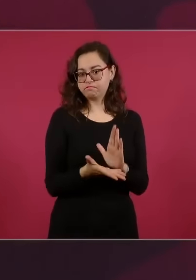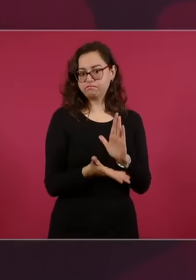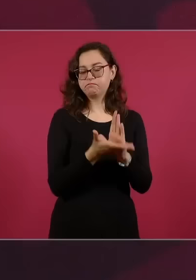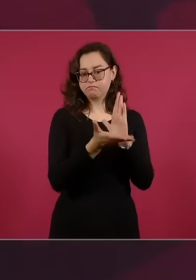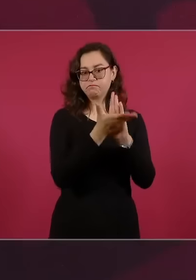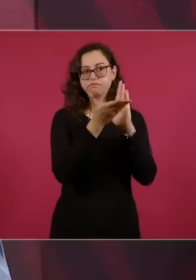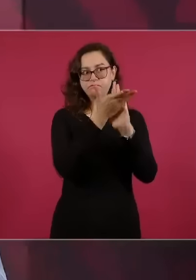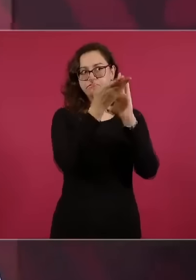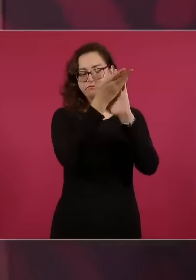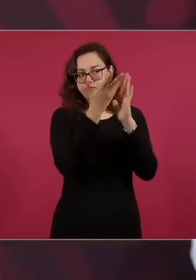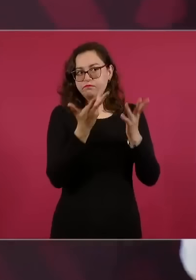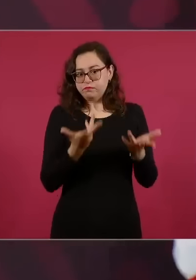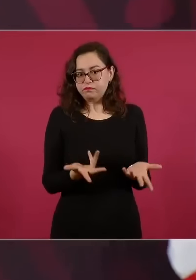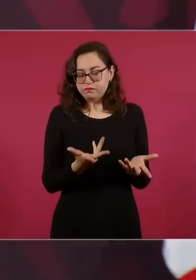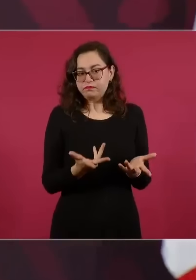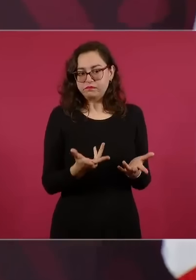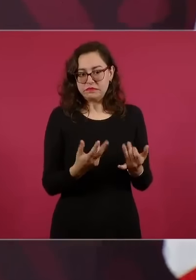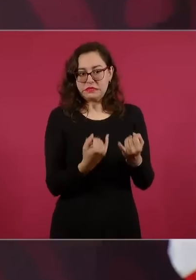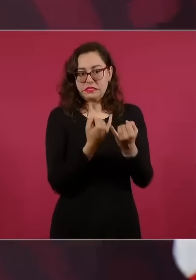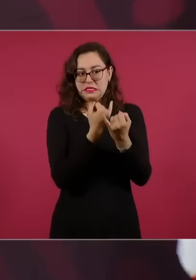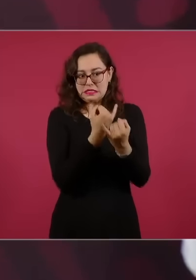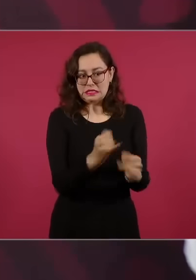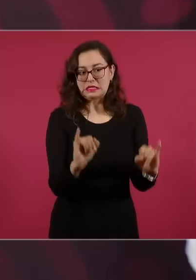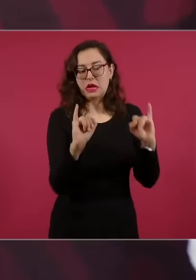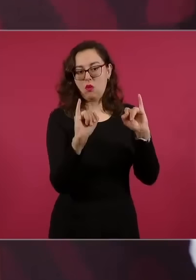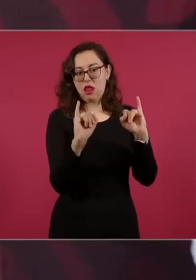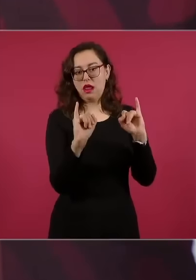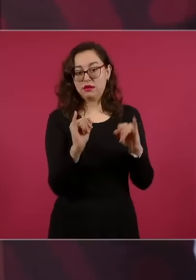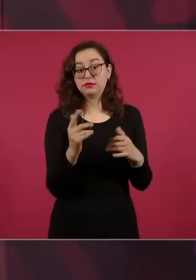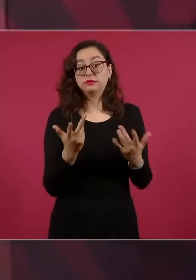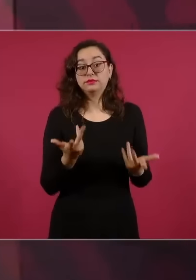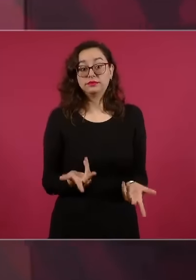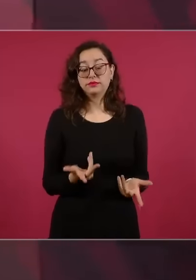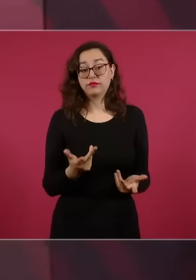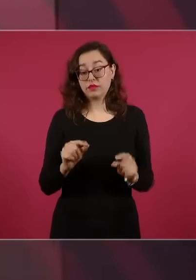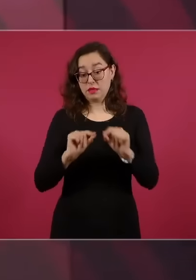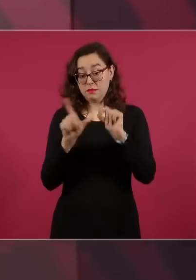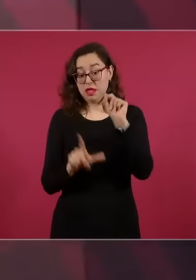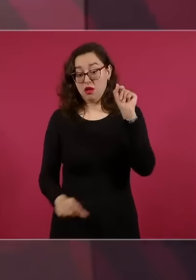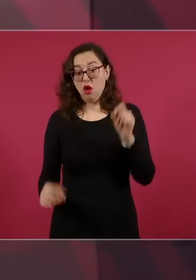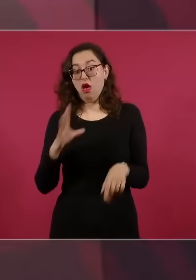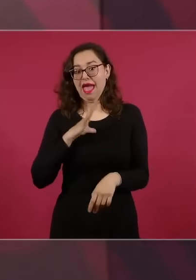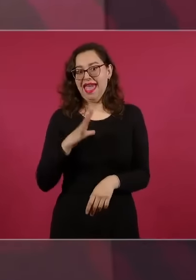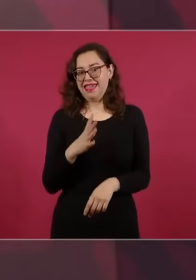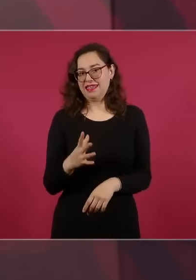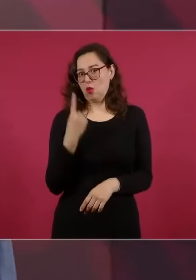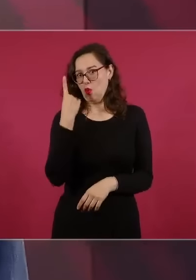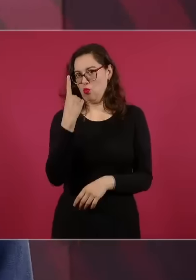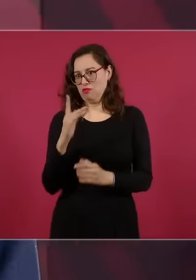a ser el segundo archivo más importante de nuestro país,